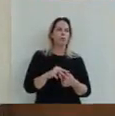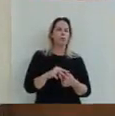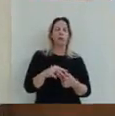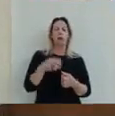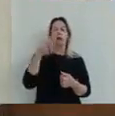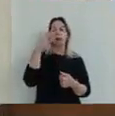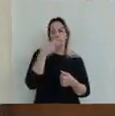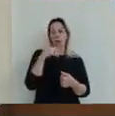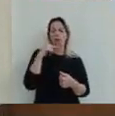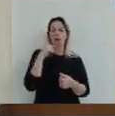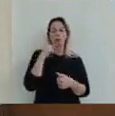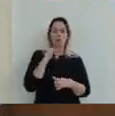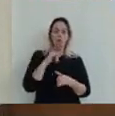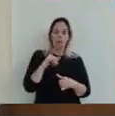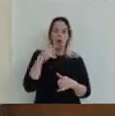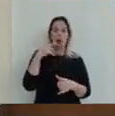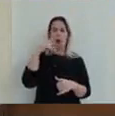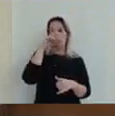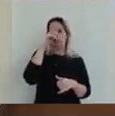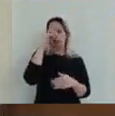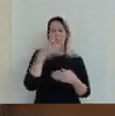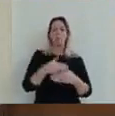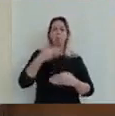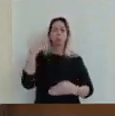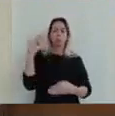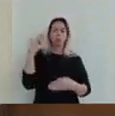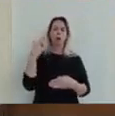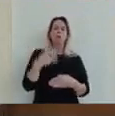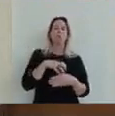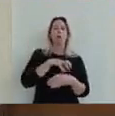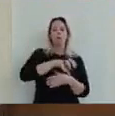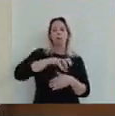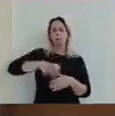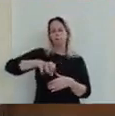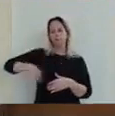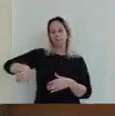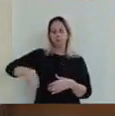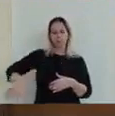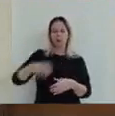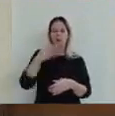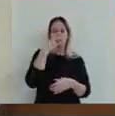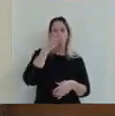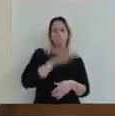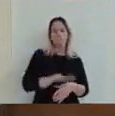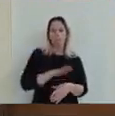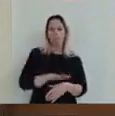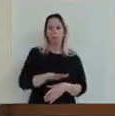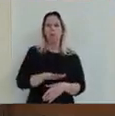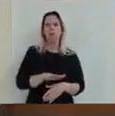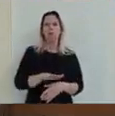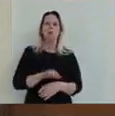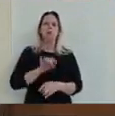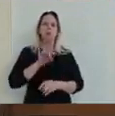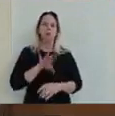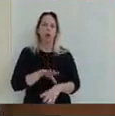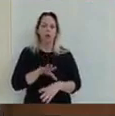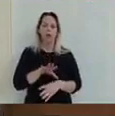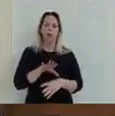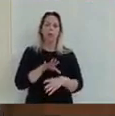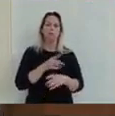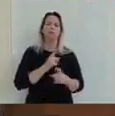van a ser atendidas como corresponde, que deben hacer lo mismo el municipio. Nosotros tenemos un lugar de aislamiento justamente para no comprometer